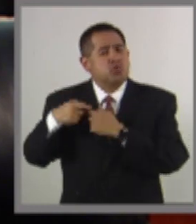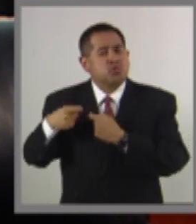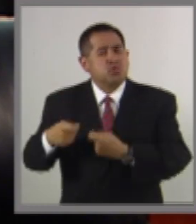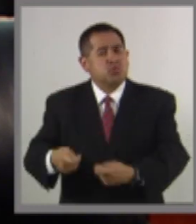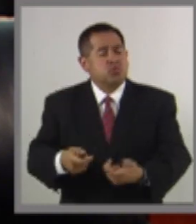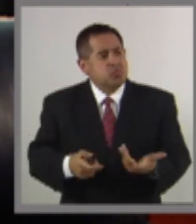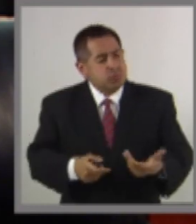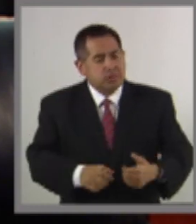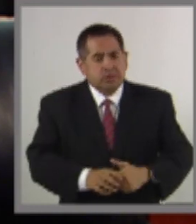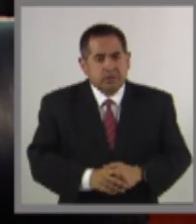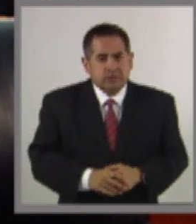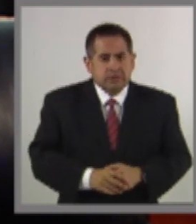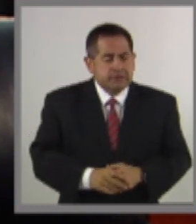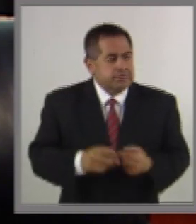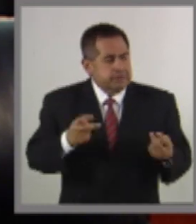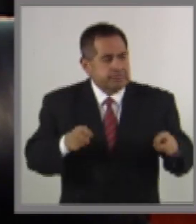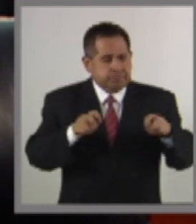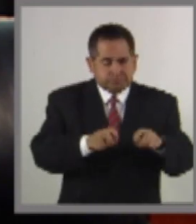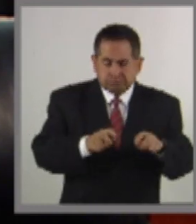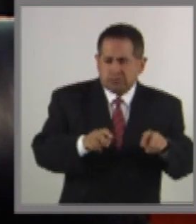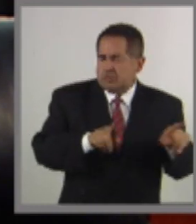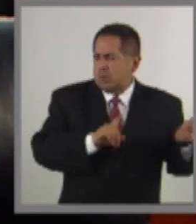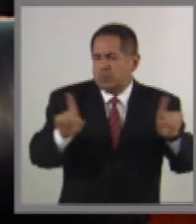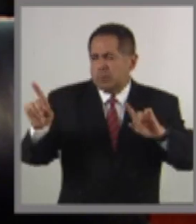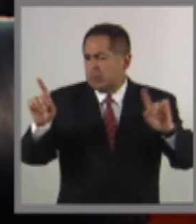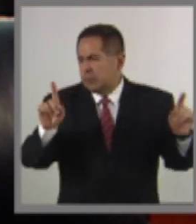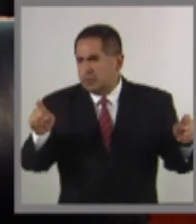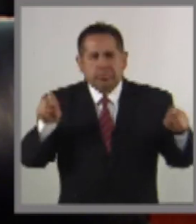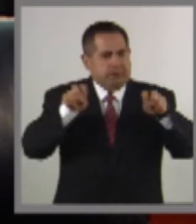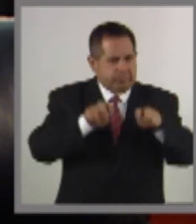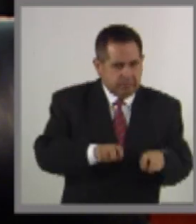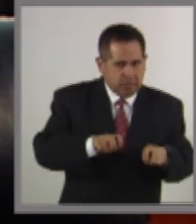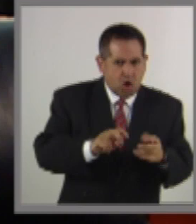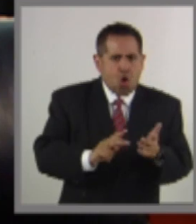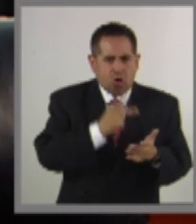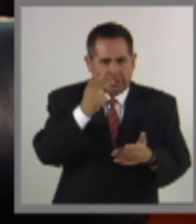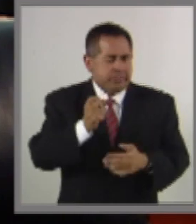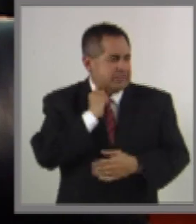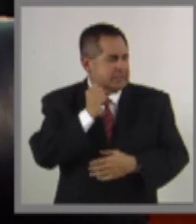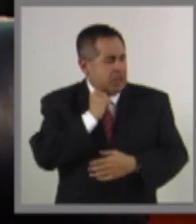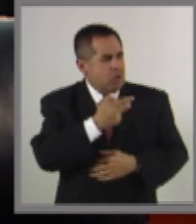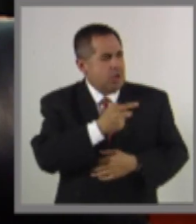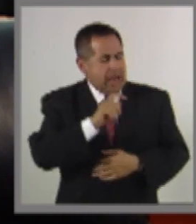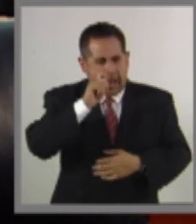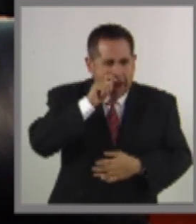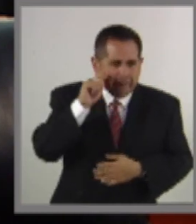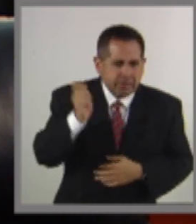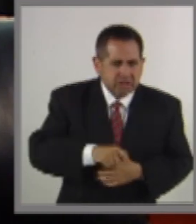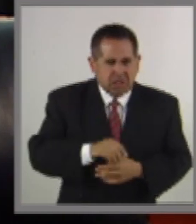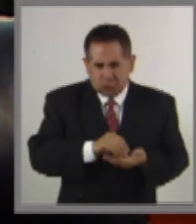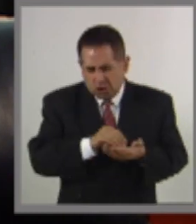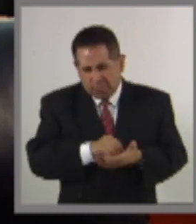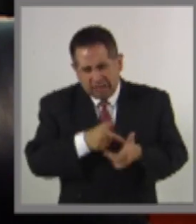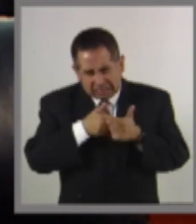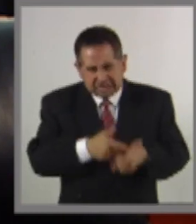Coincidimos de nuevo en este Senado de la República y la amistad se